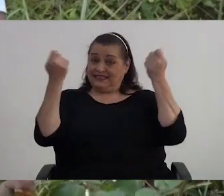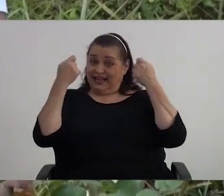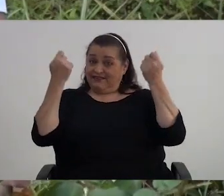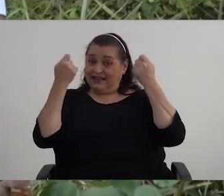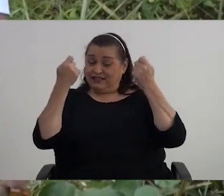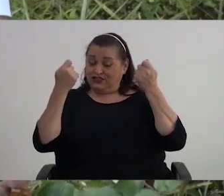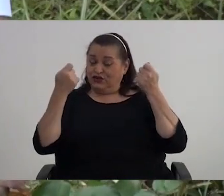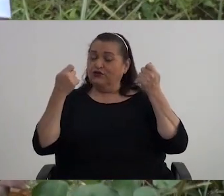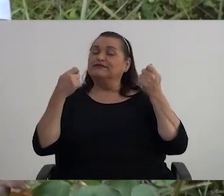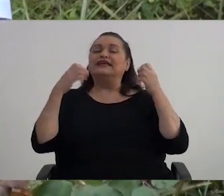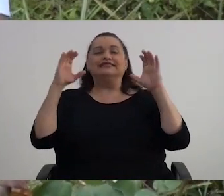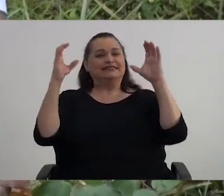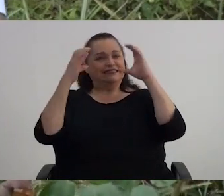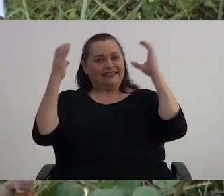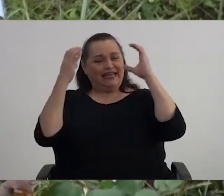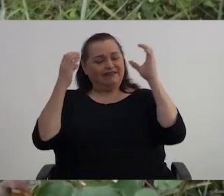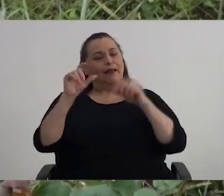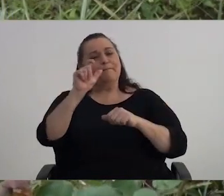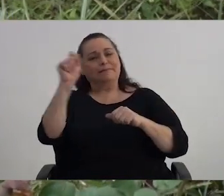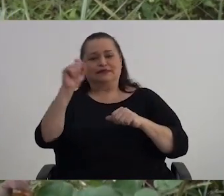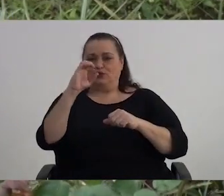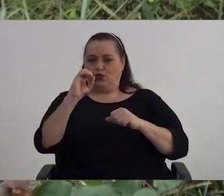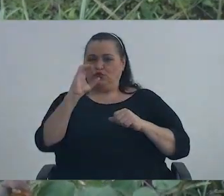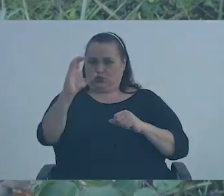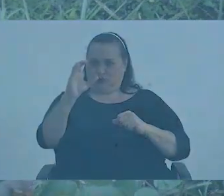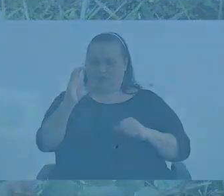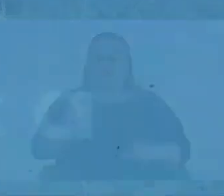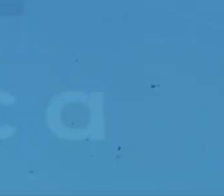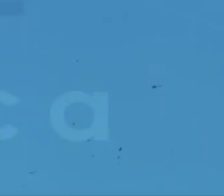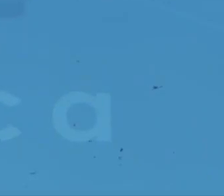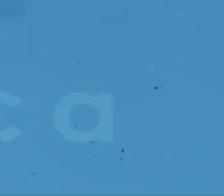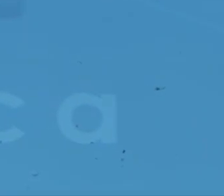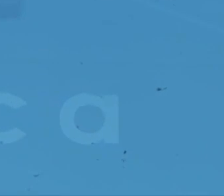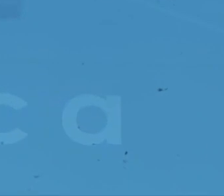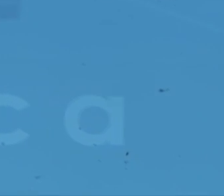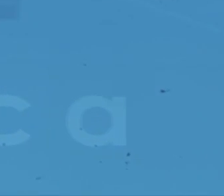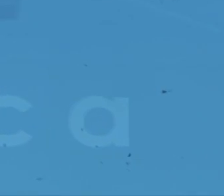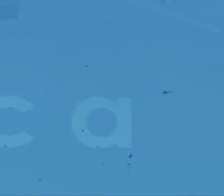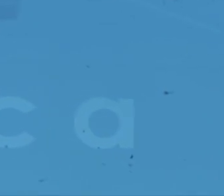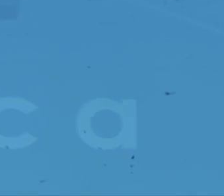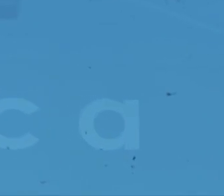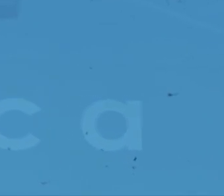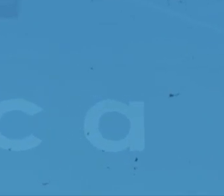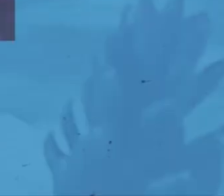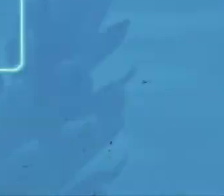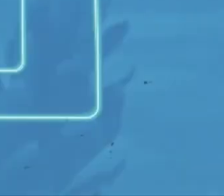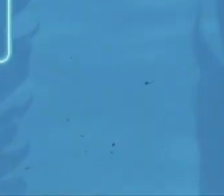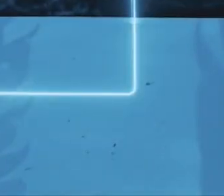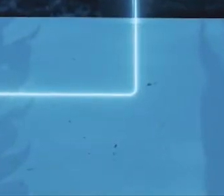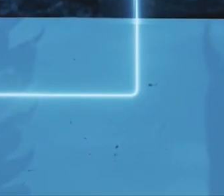Celebración Que también Se conmemora En el mes De octubre Somos el motor Del mundo